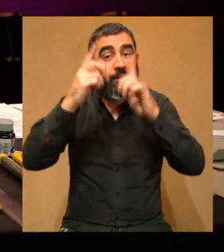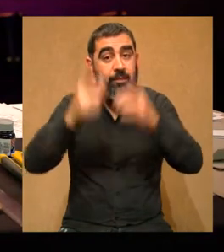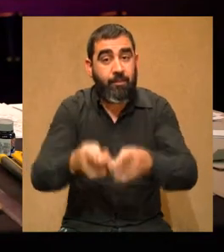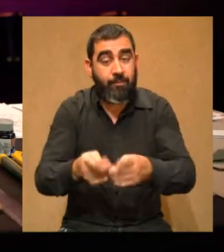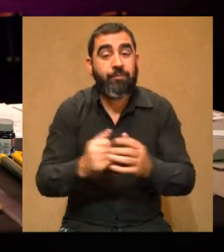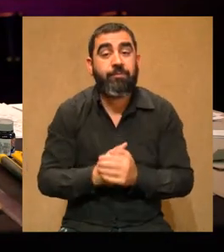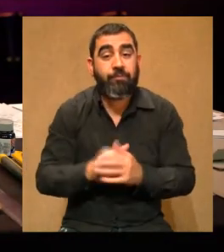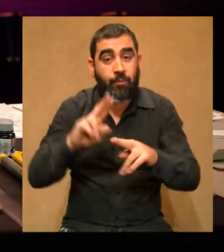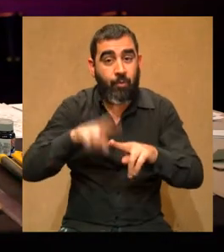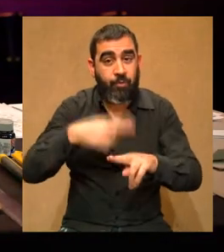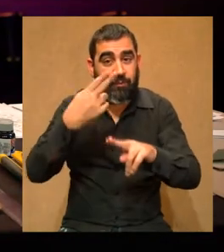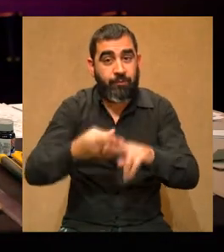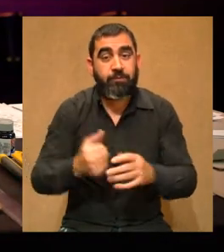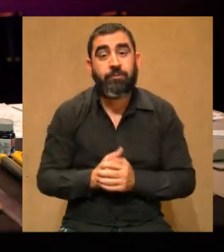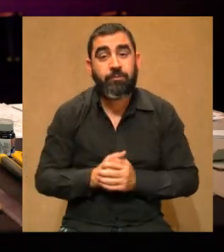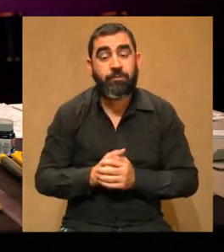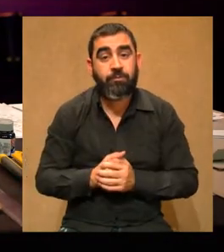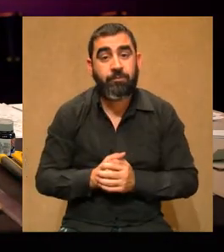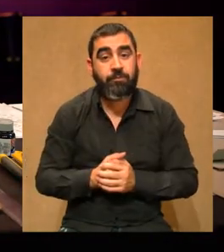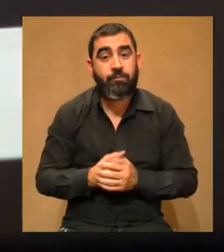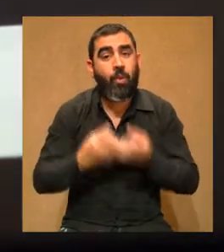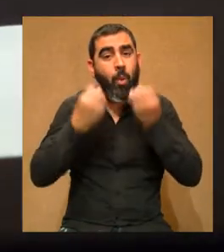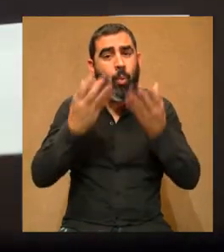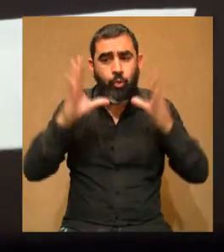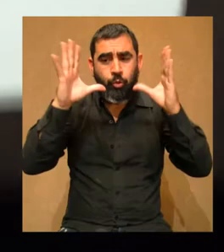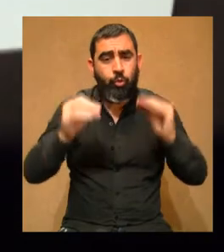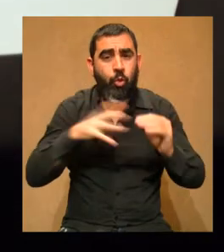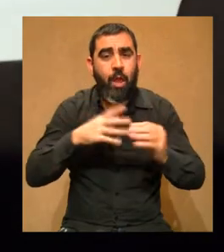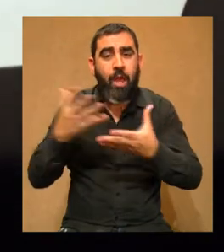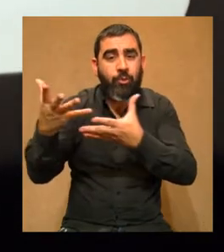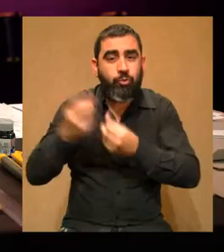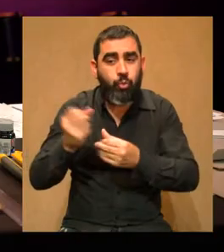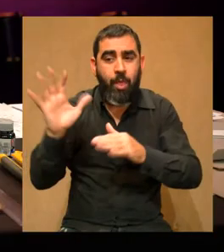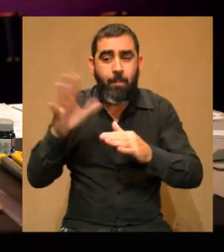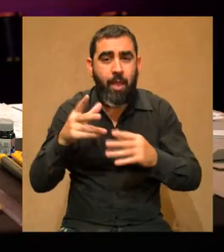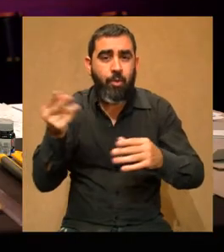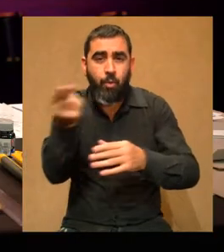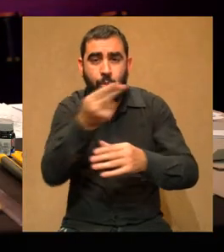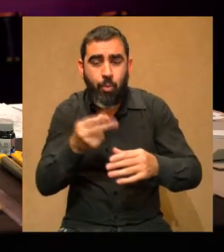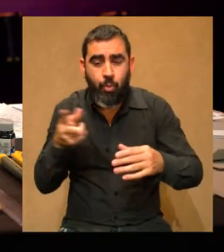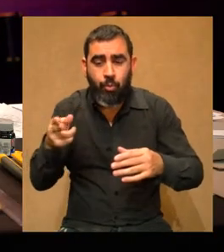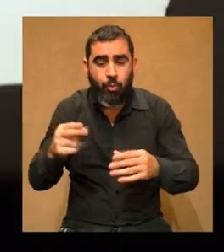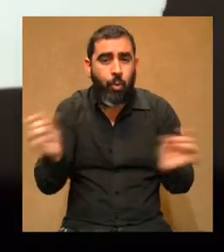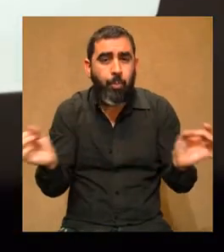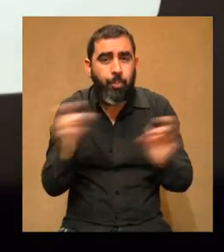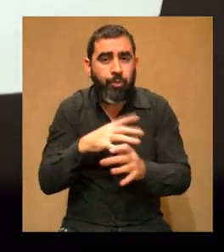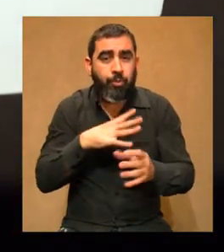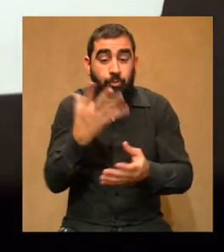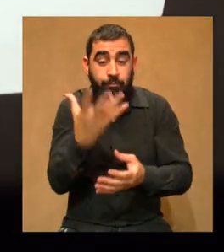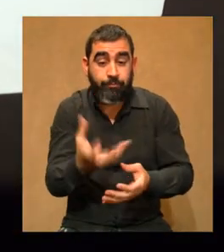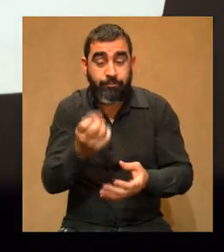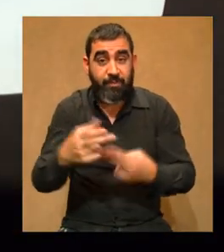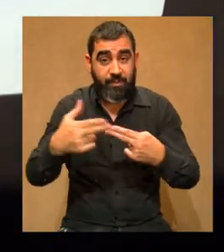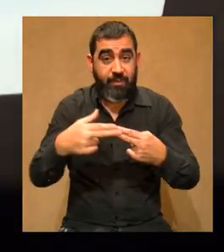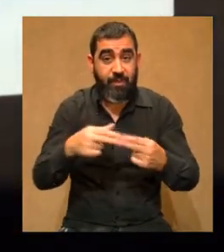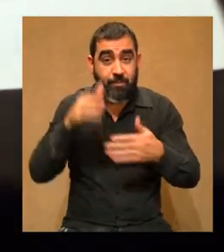voy a tomar por acabado perfecto que bueno que tiene todo marcado en la manito la tijera todo es una una que te descargas